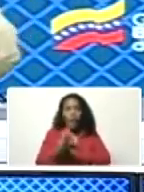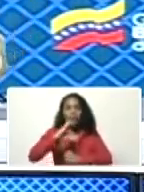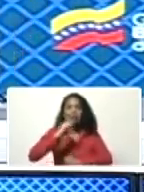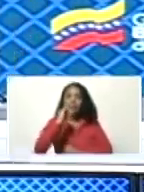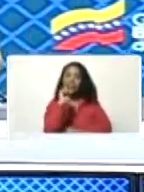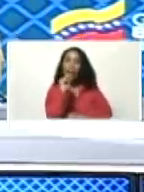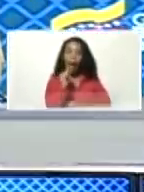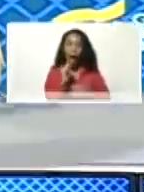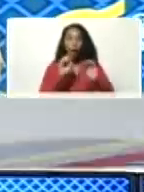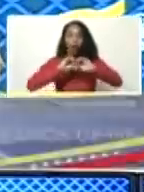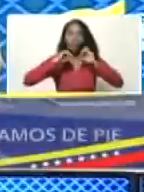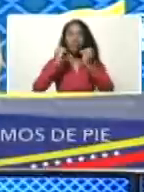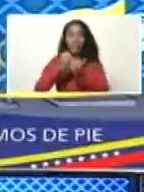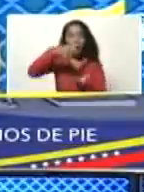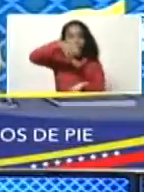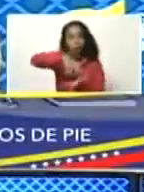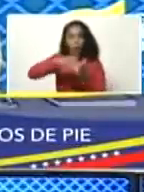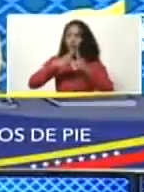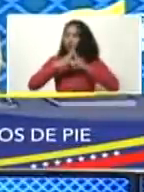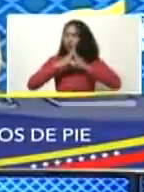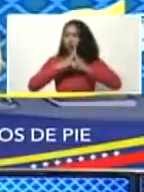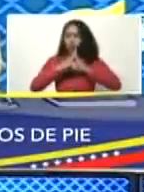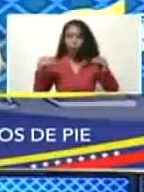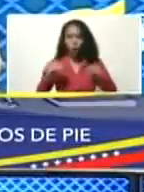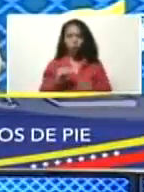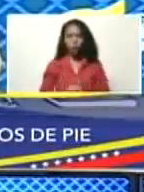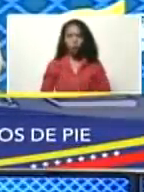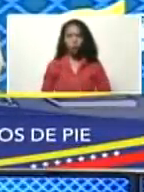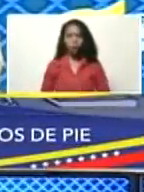el Departamento de Estado. Todos